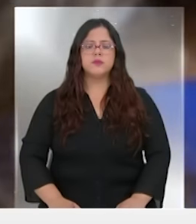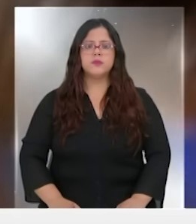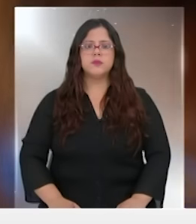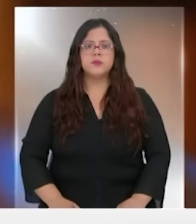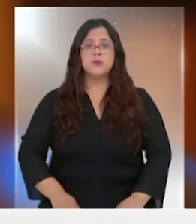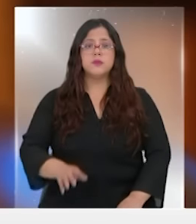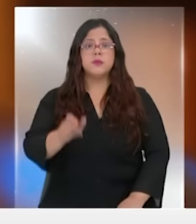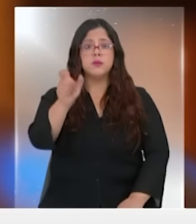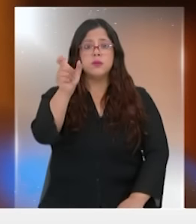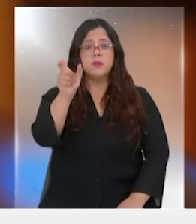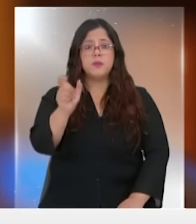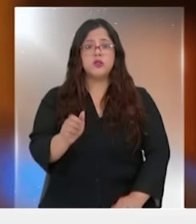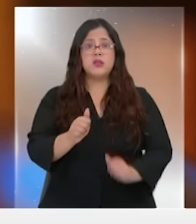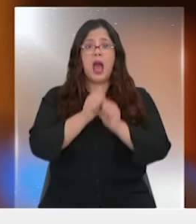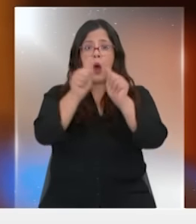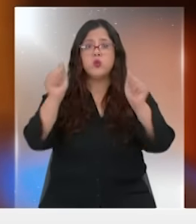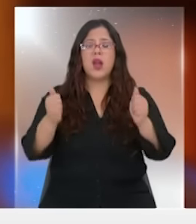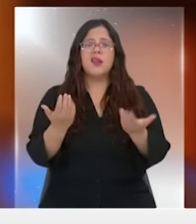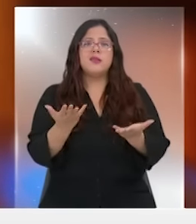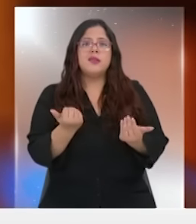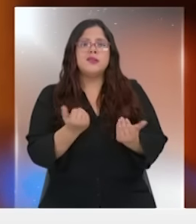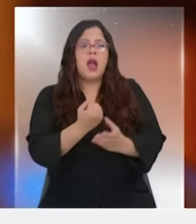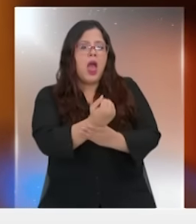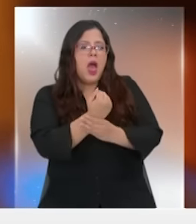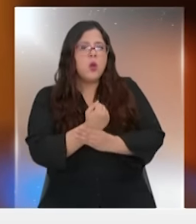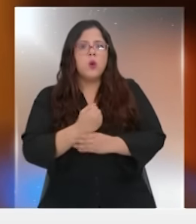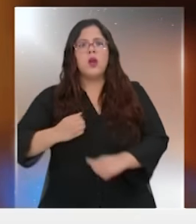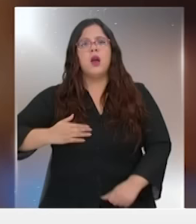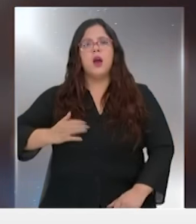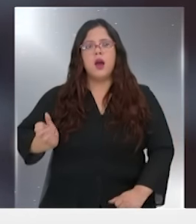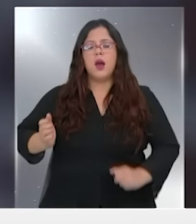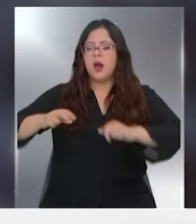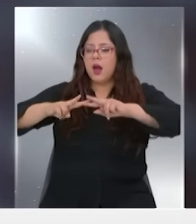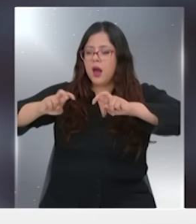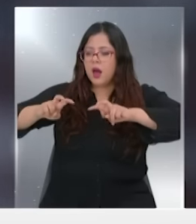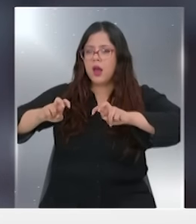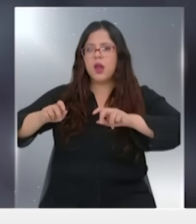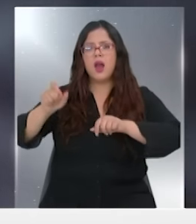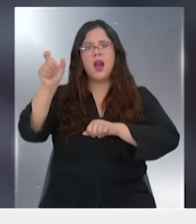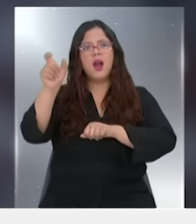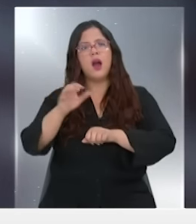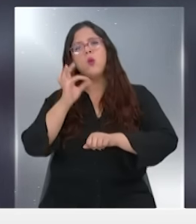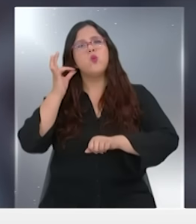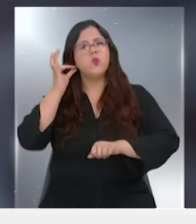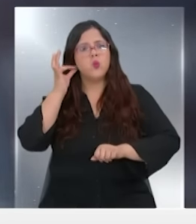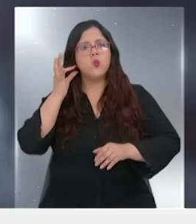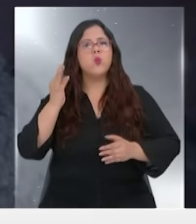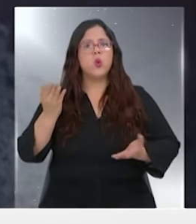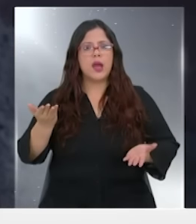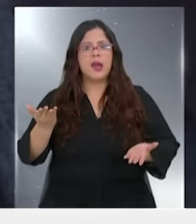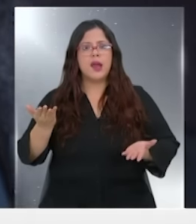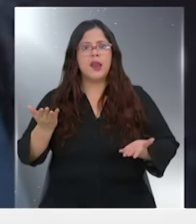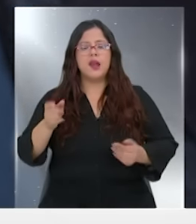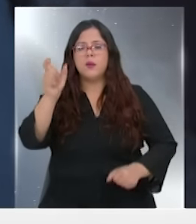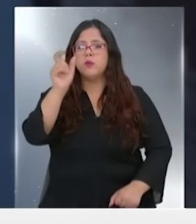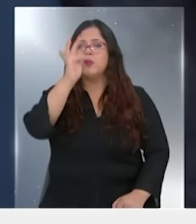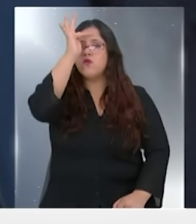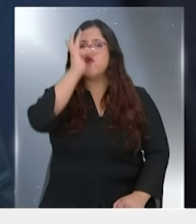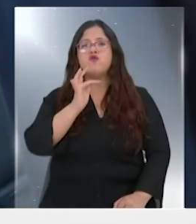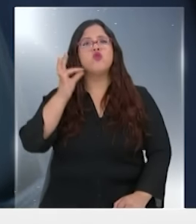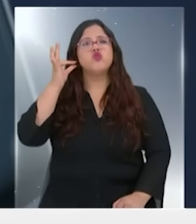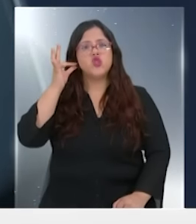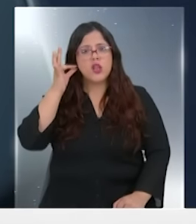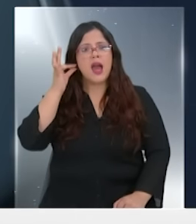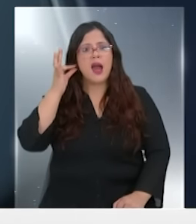La autoridad requiere la ayuda de la Policía Civil para investigar a una mujer, una funcionaria de